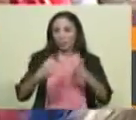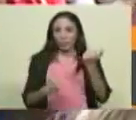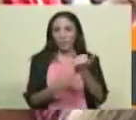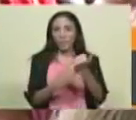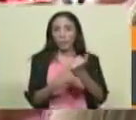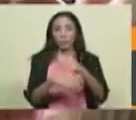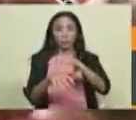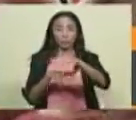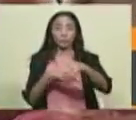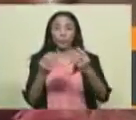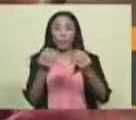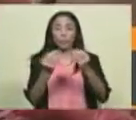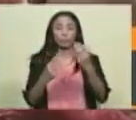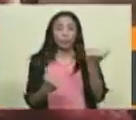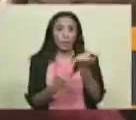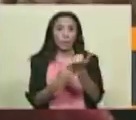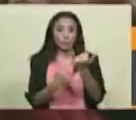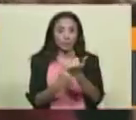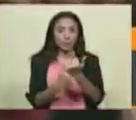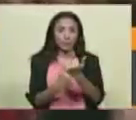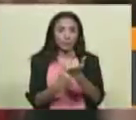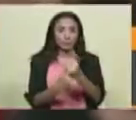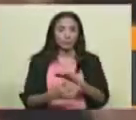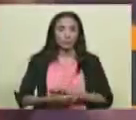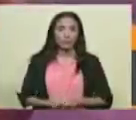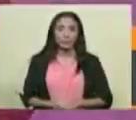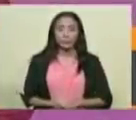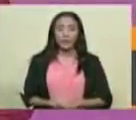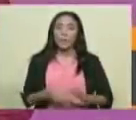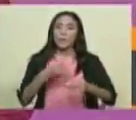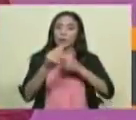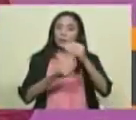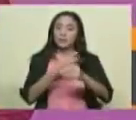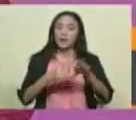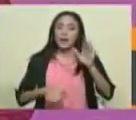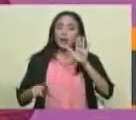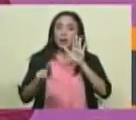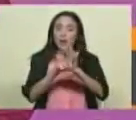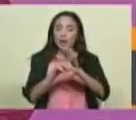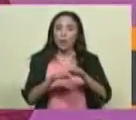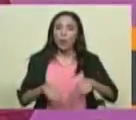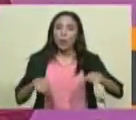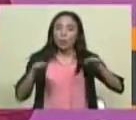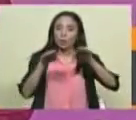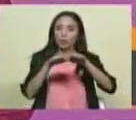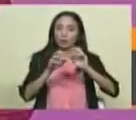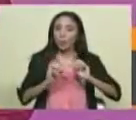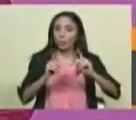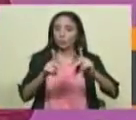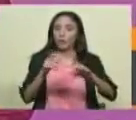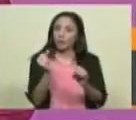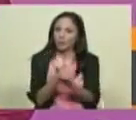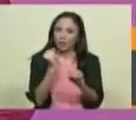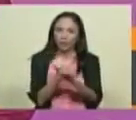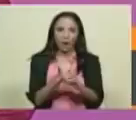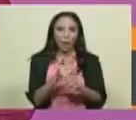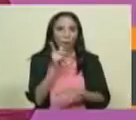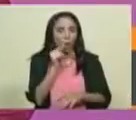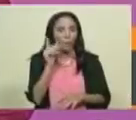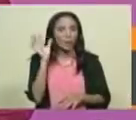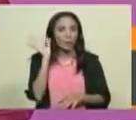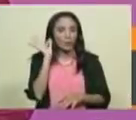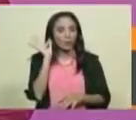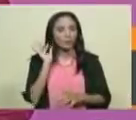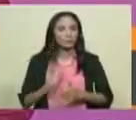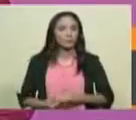mayoría bolivariana para que se promulgara la ley de la igualdad de oportunidades para la mujer, la ley orgánica sobre